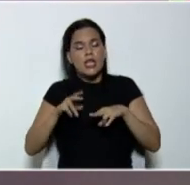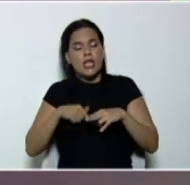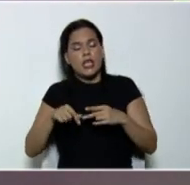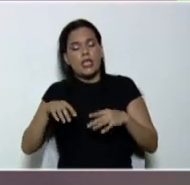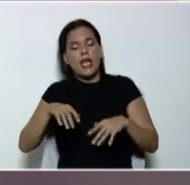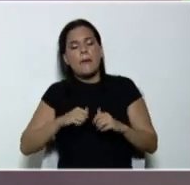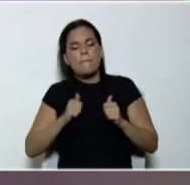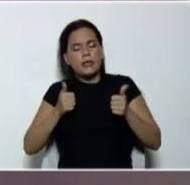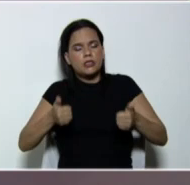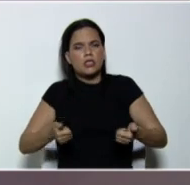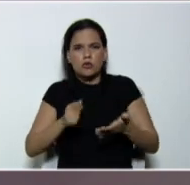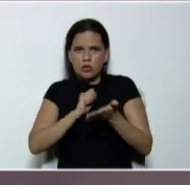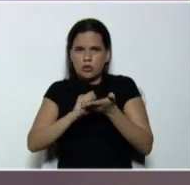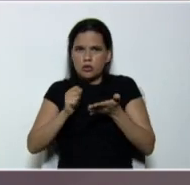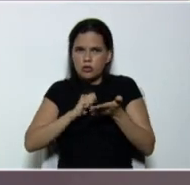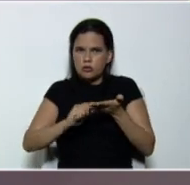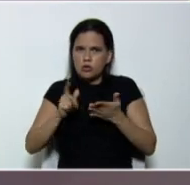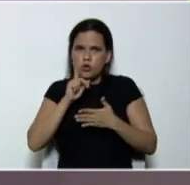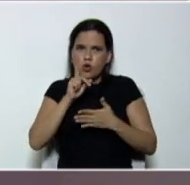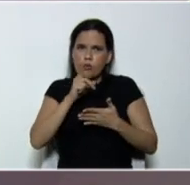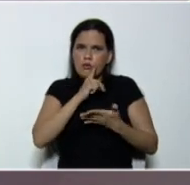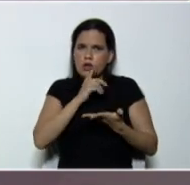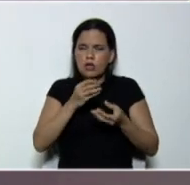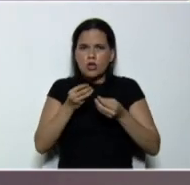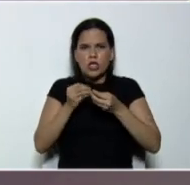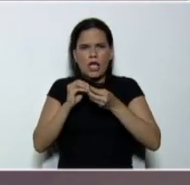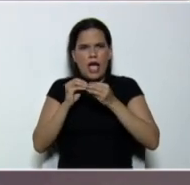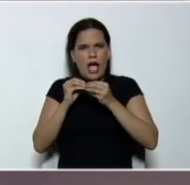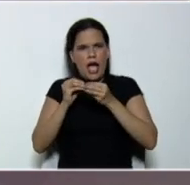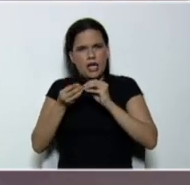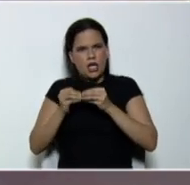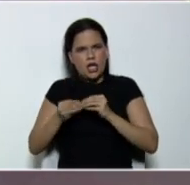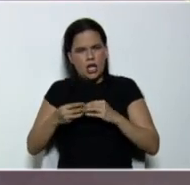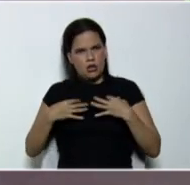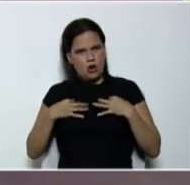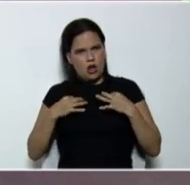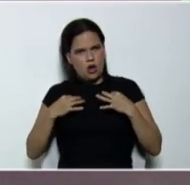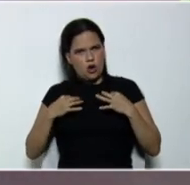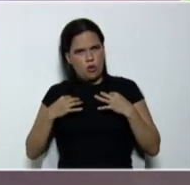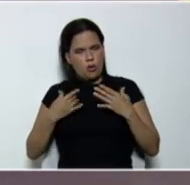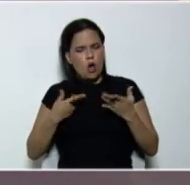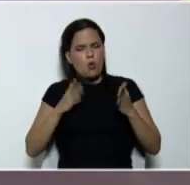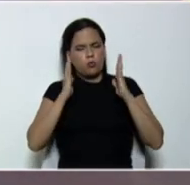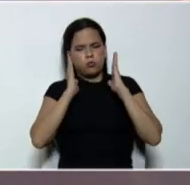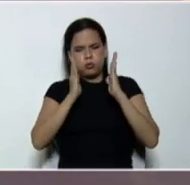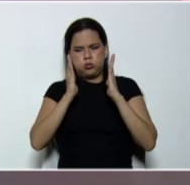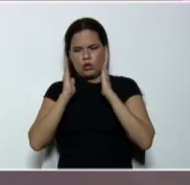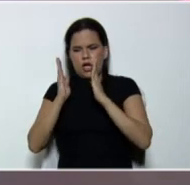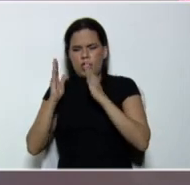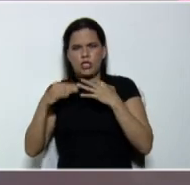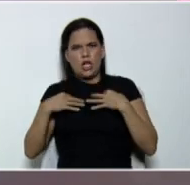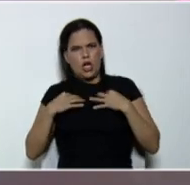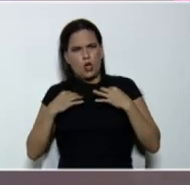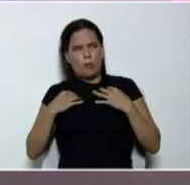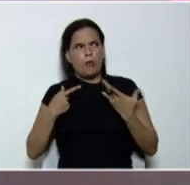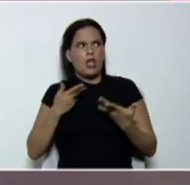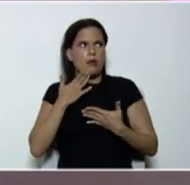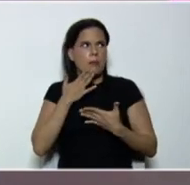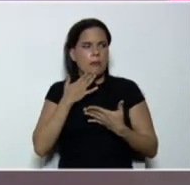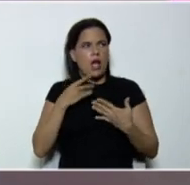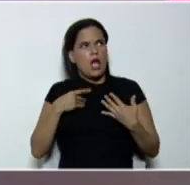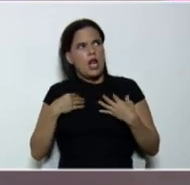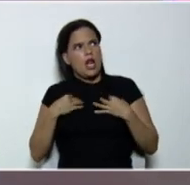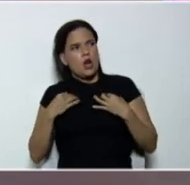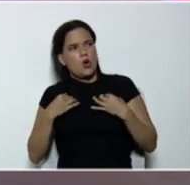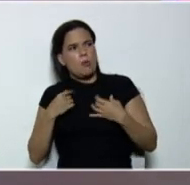escribir su nombre. Y cuando ella está arreglando la ropa, la niña le gusta contar e incluso clasifica la ropa que es de ella, la ropa de la mamá y la ropa